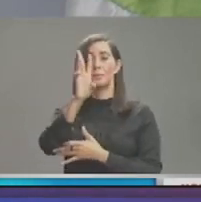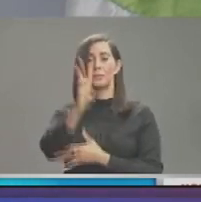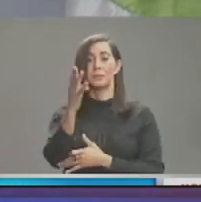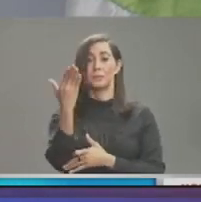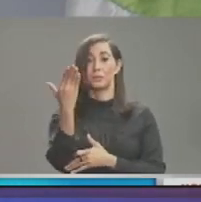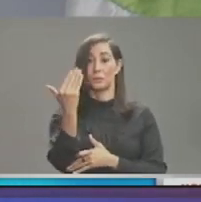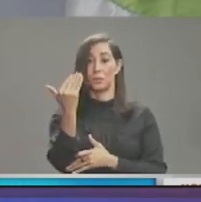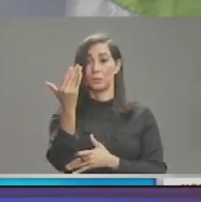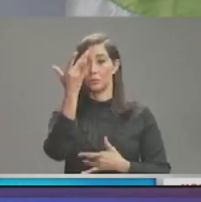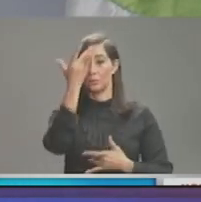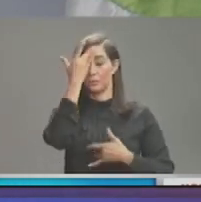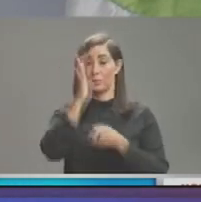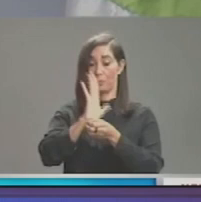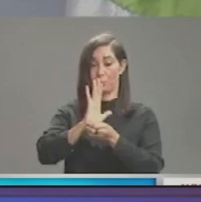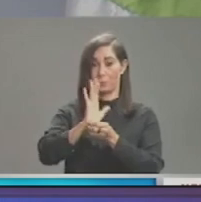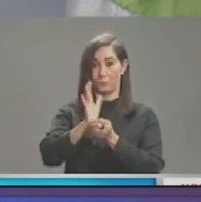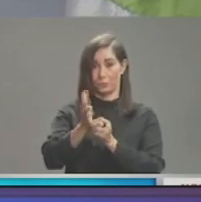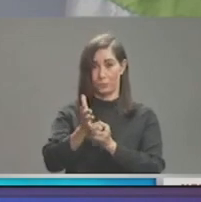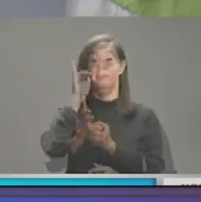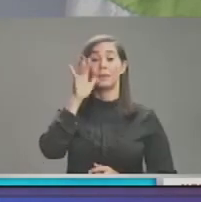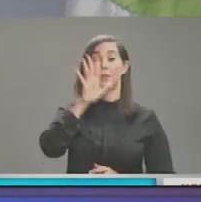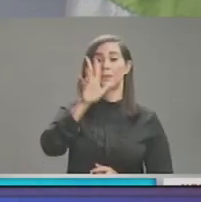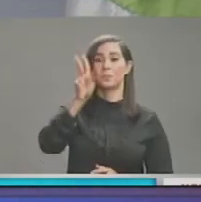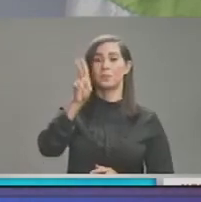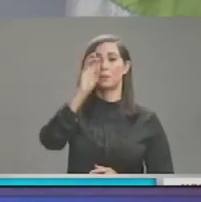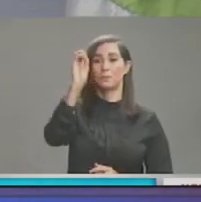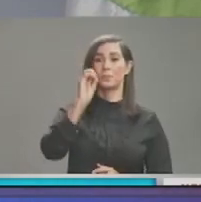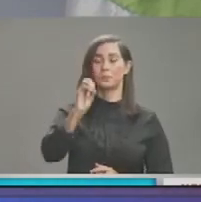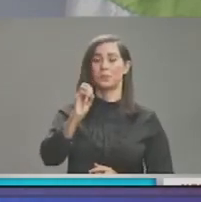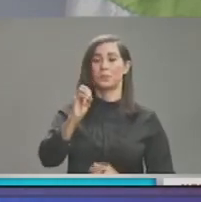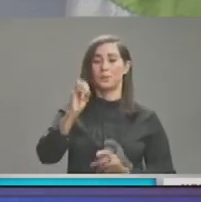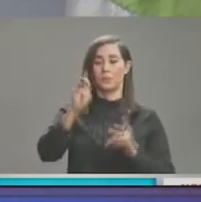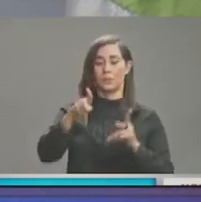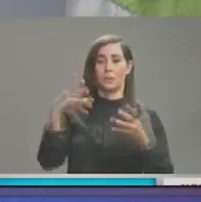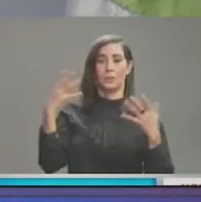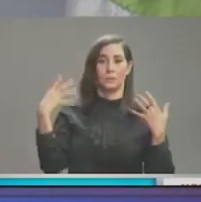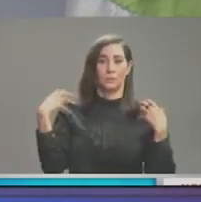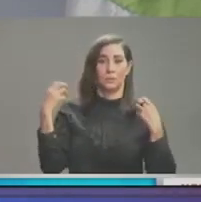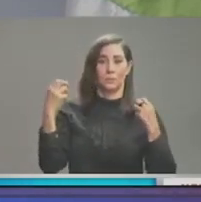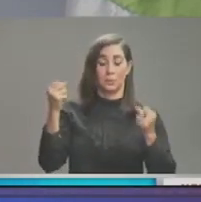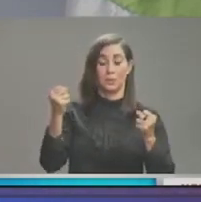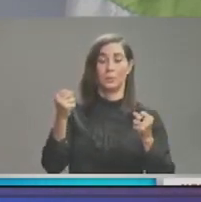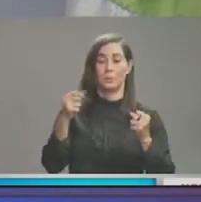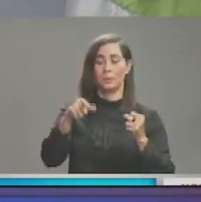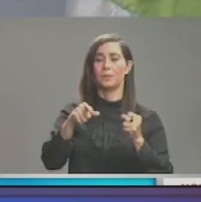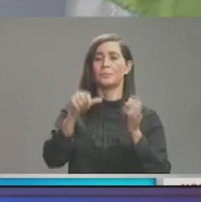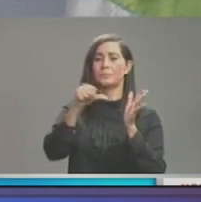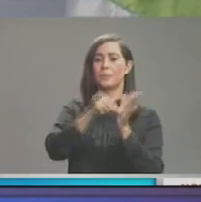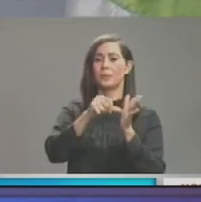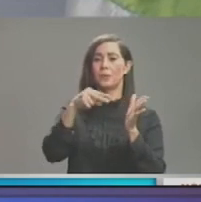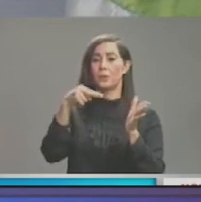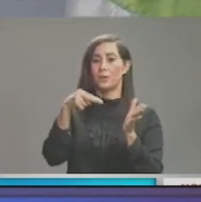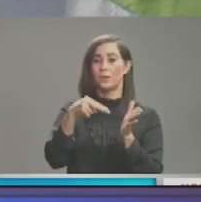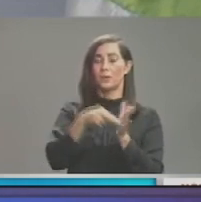3.614. Los casos nuevos recuperados correspondían al Distrito Nacional con